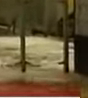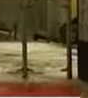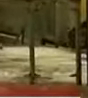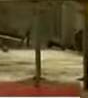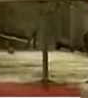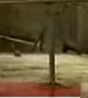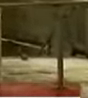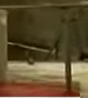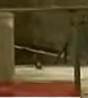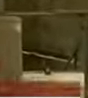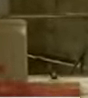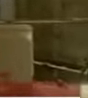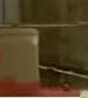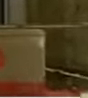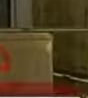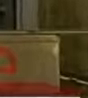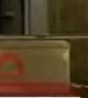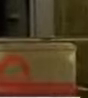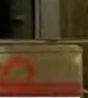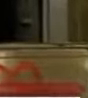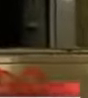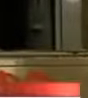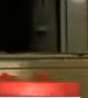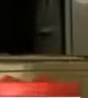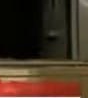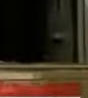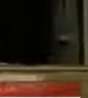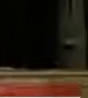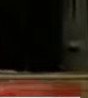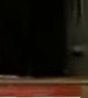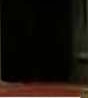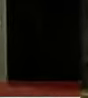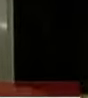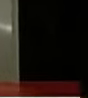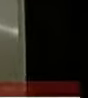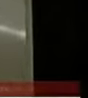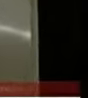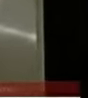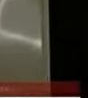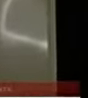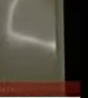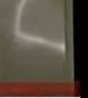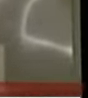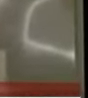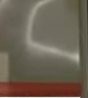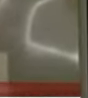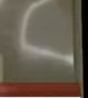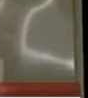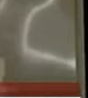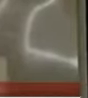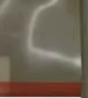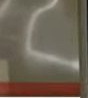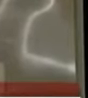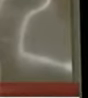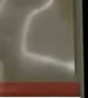en el lugar intentando apagar las llamas. Afortunadamente fue solamente este sector que se termina con la pasando por las